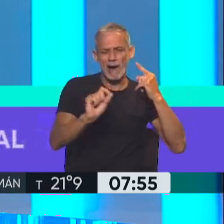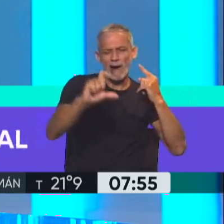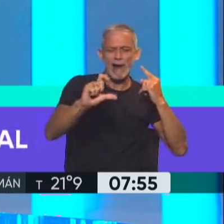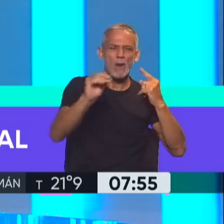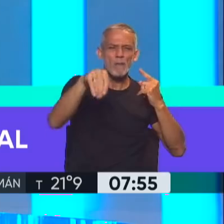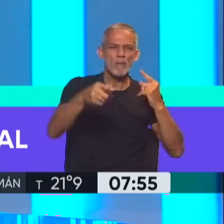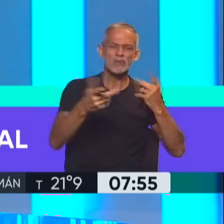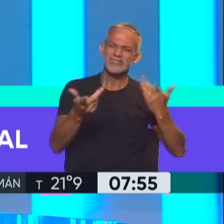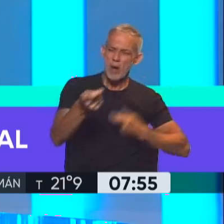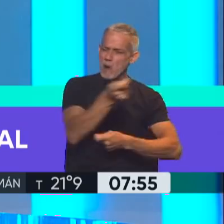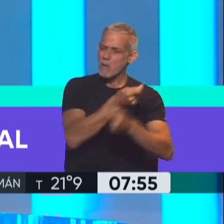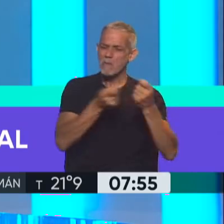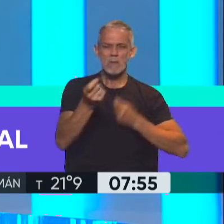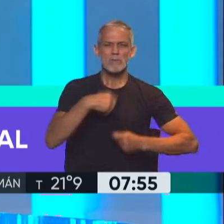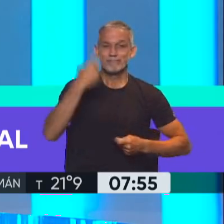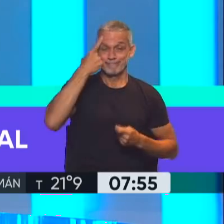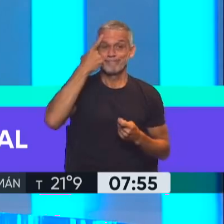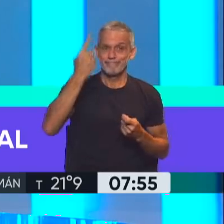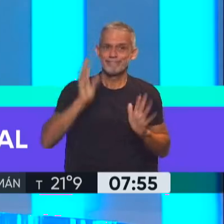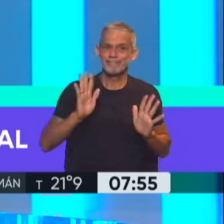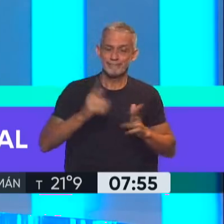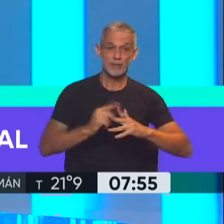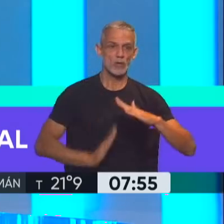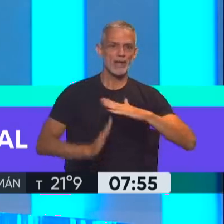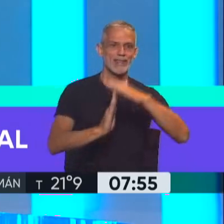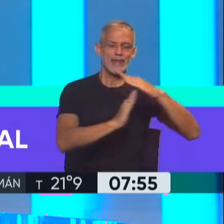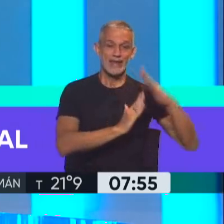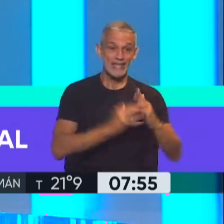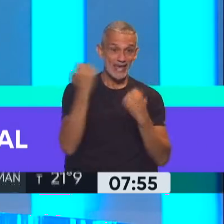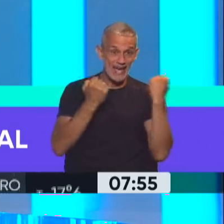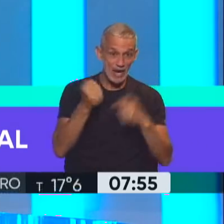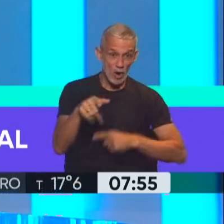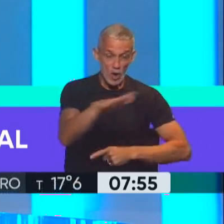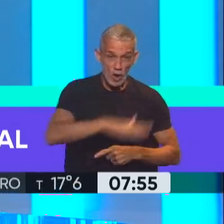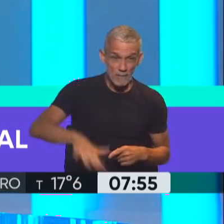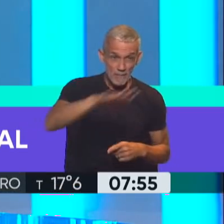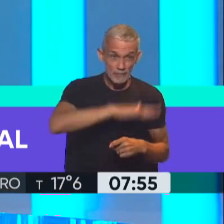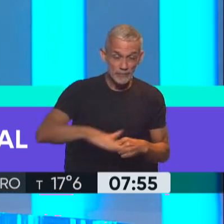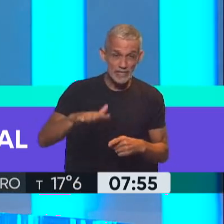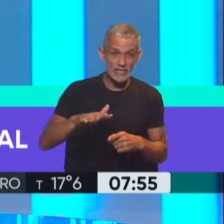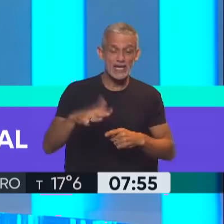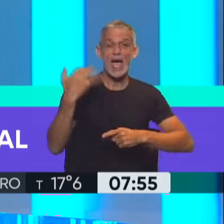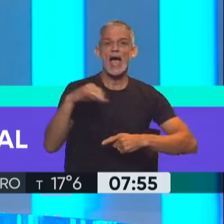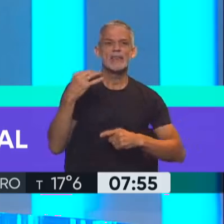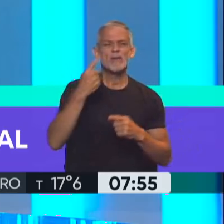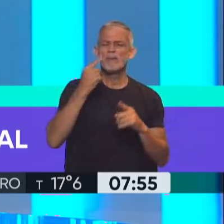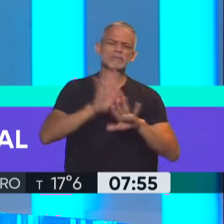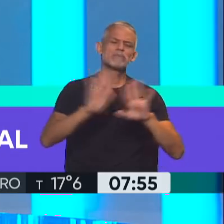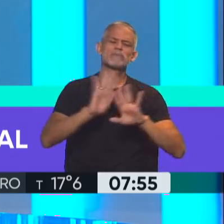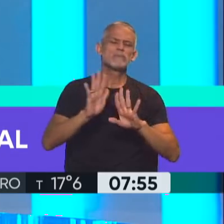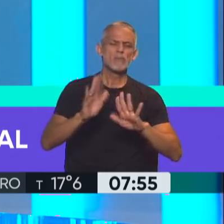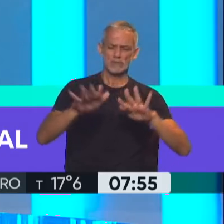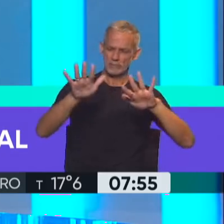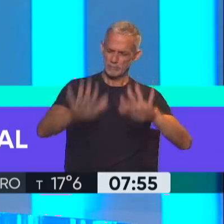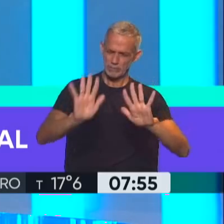es esas expectativas los líderes de la economía tienen que tratar de bajar las